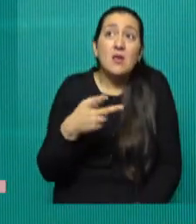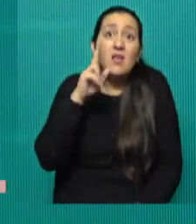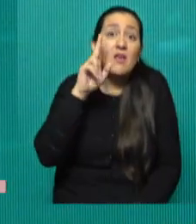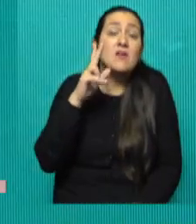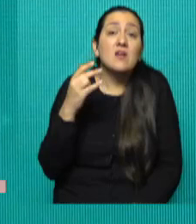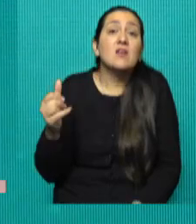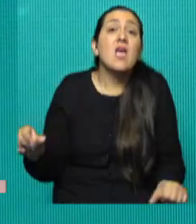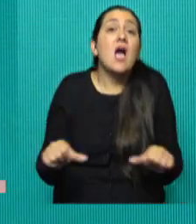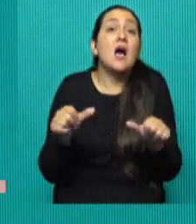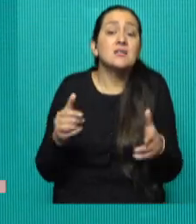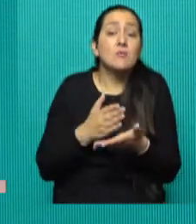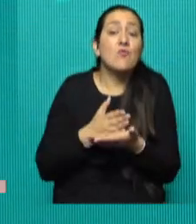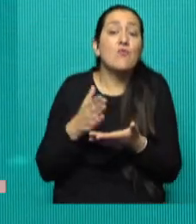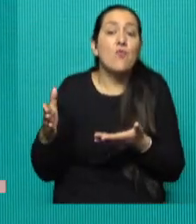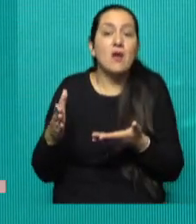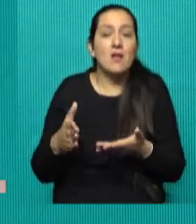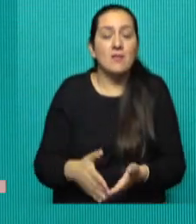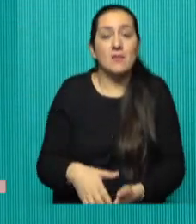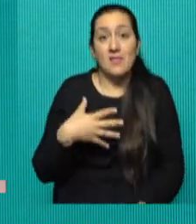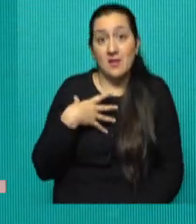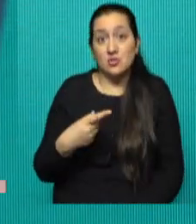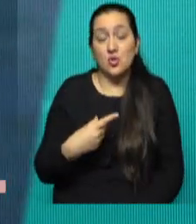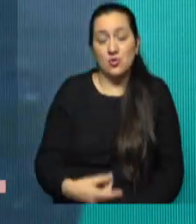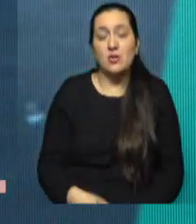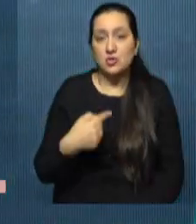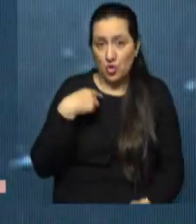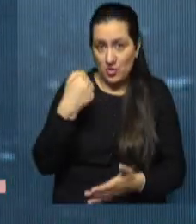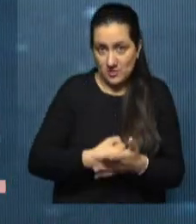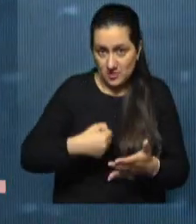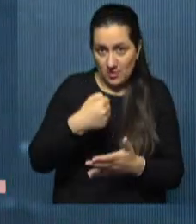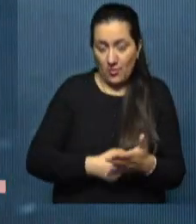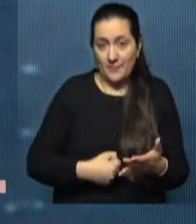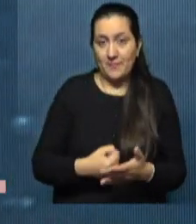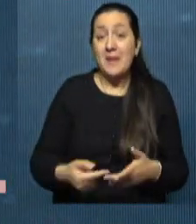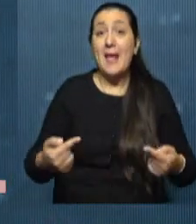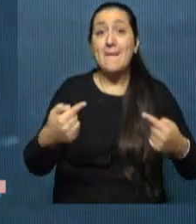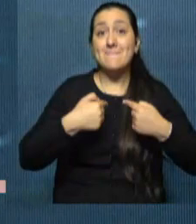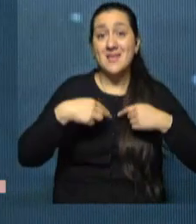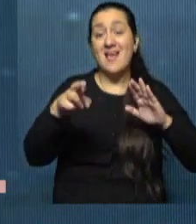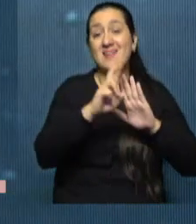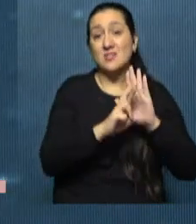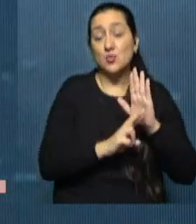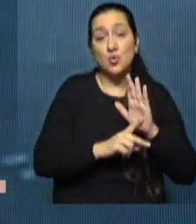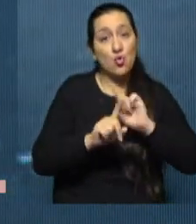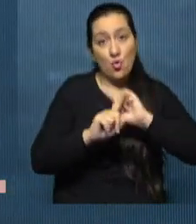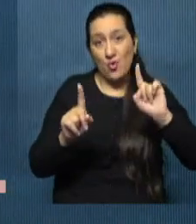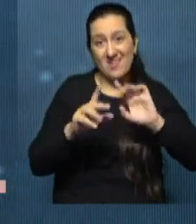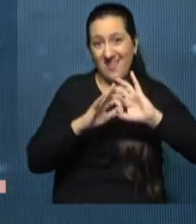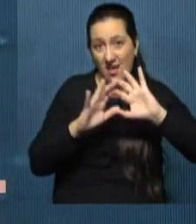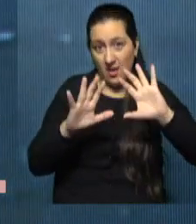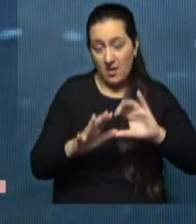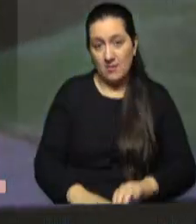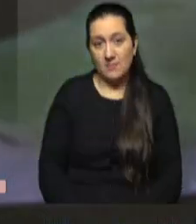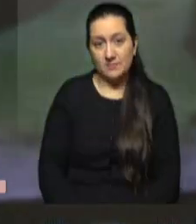que se hace por afuera de esta dirección de hecho insisto para mí la resolución ni siquiera queda bien laudada